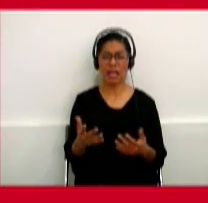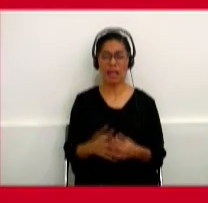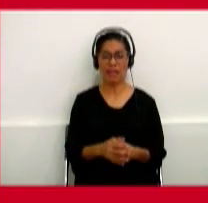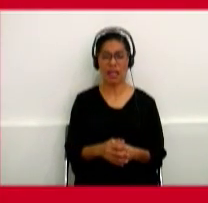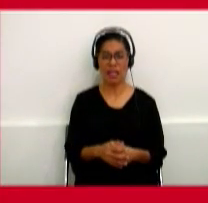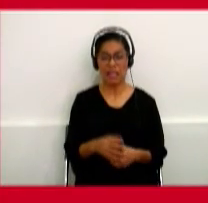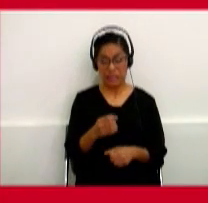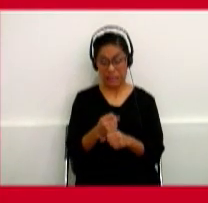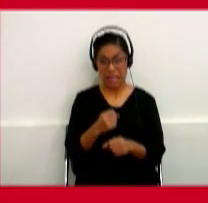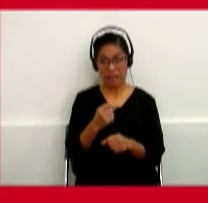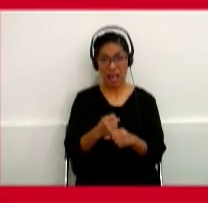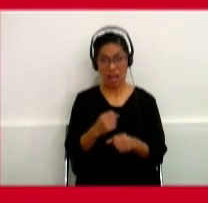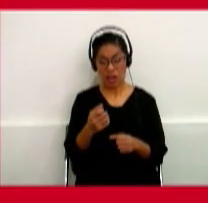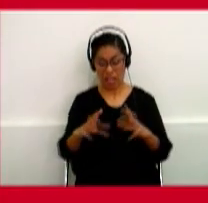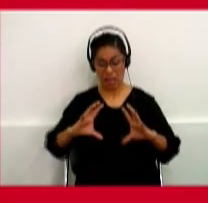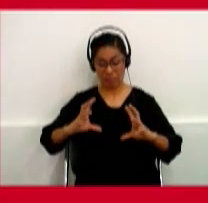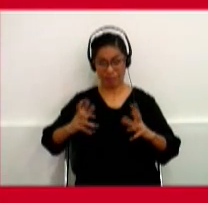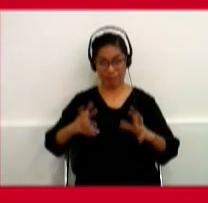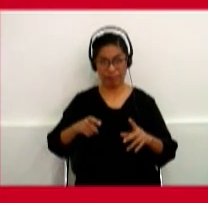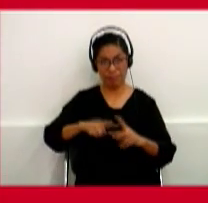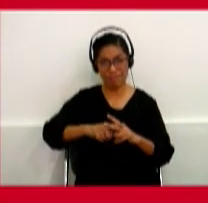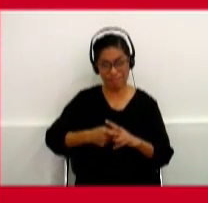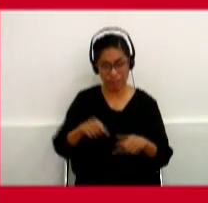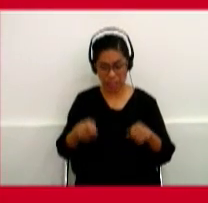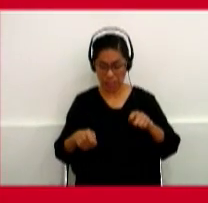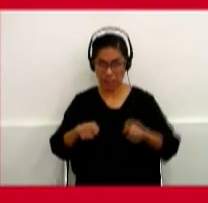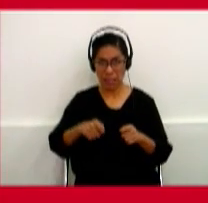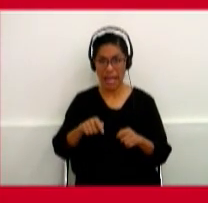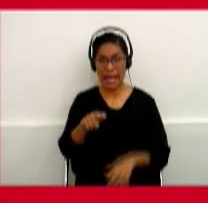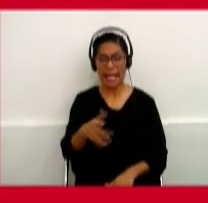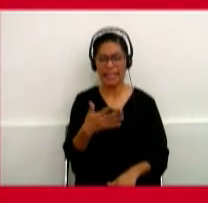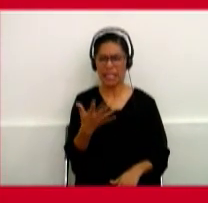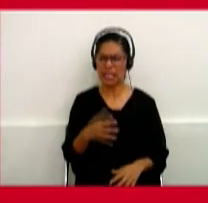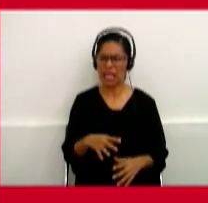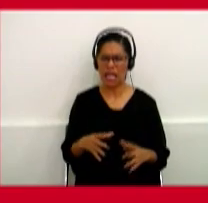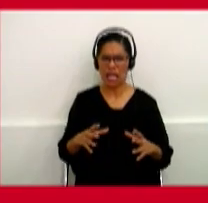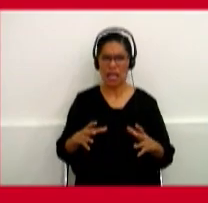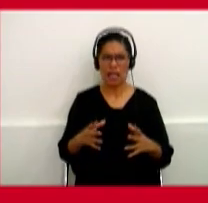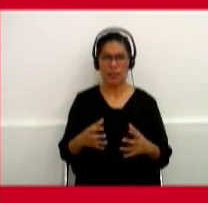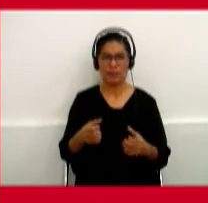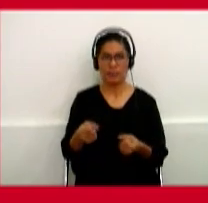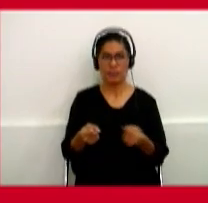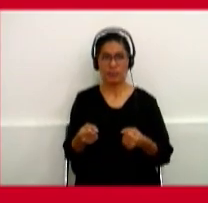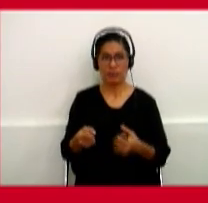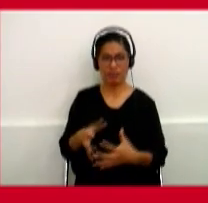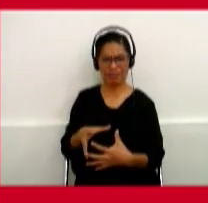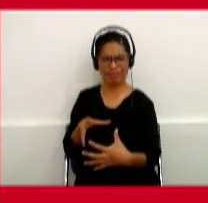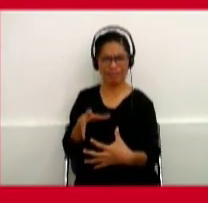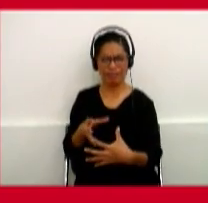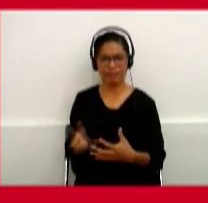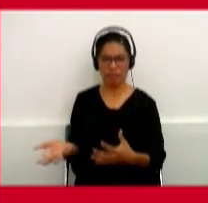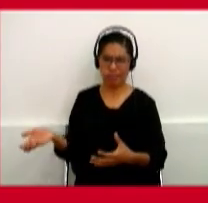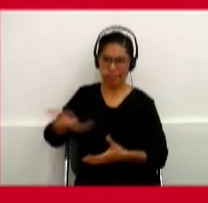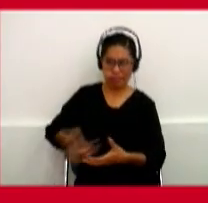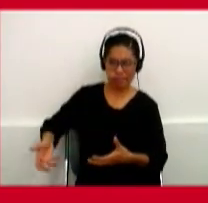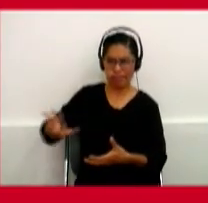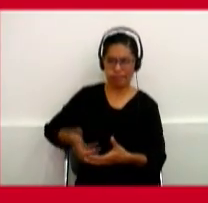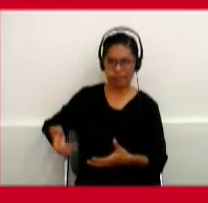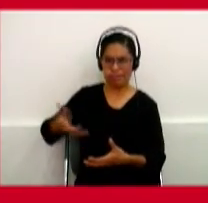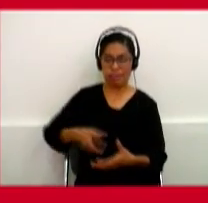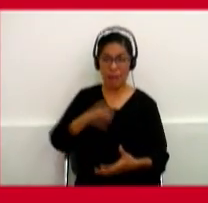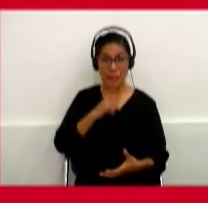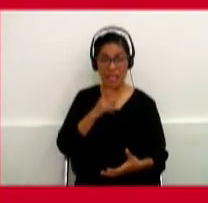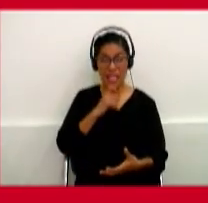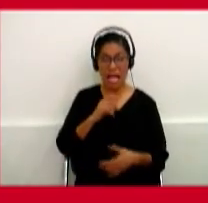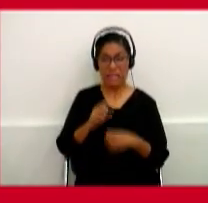la necesidad de que tienen que mover básicamente mucho más mineral para lograr el mismo rendimiento que habían tenido el año